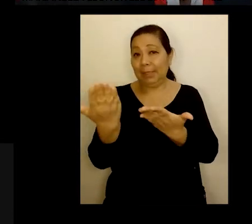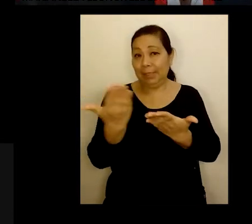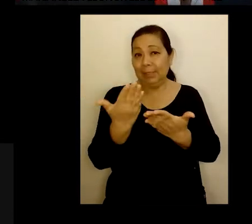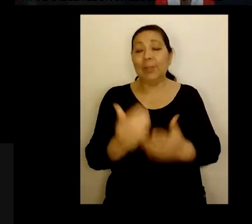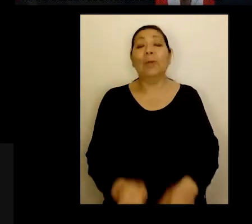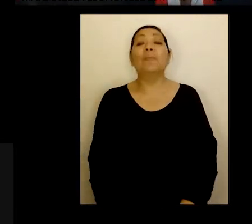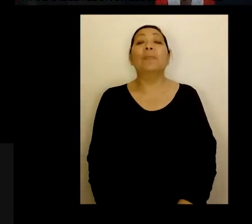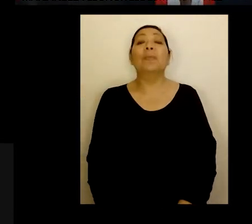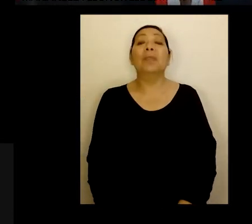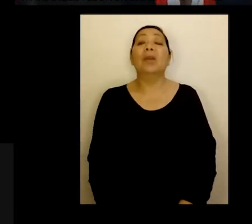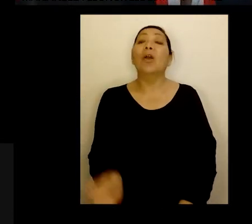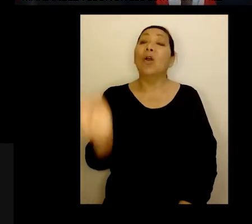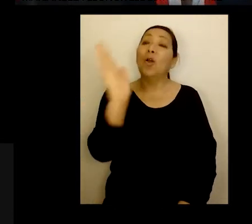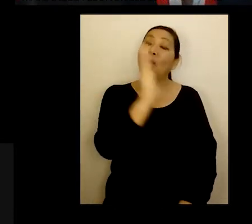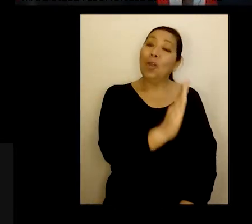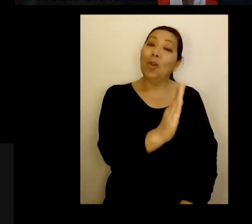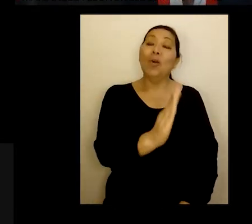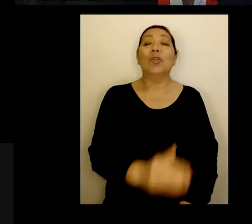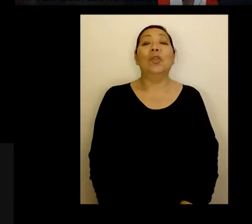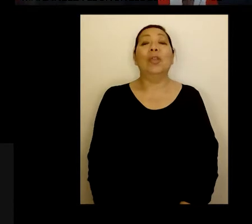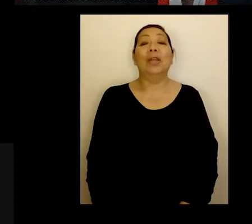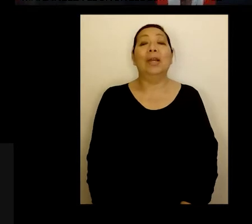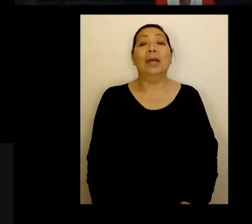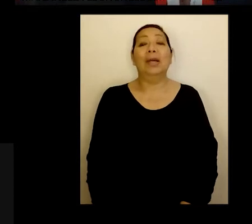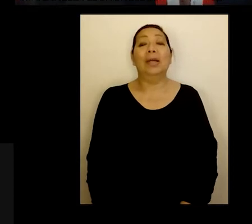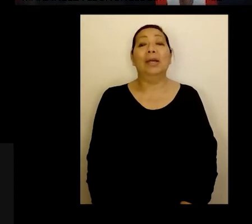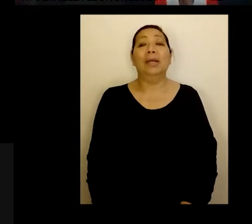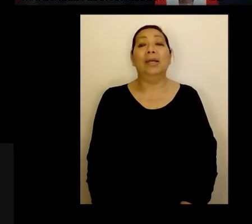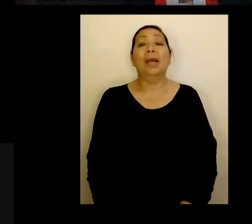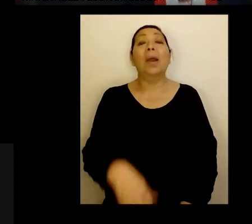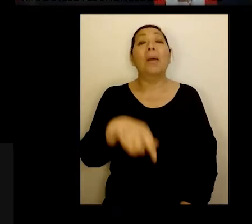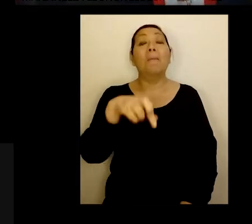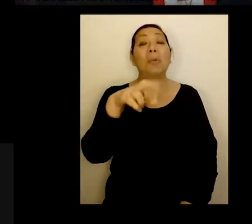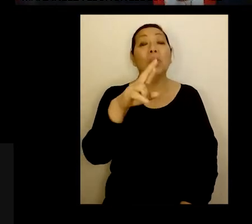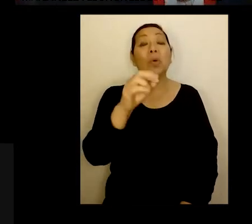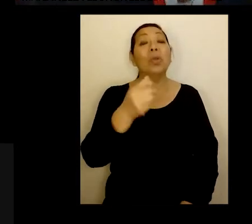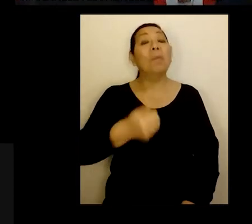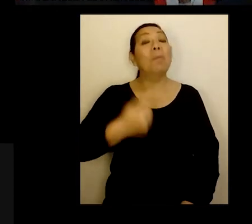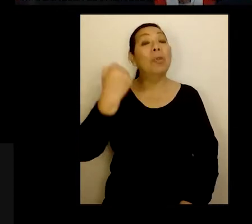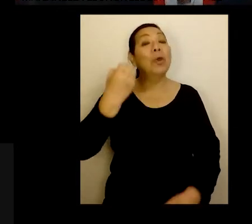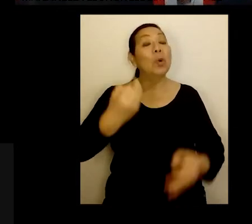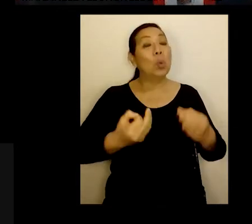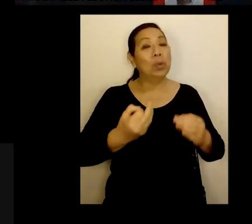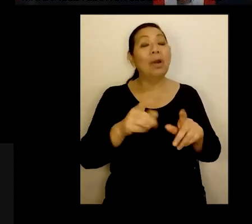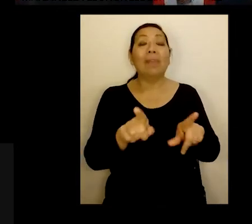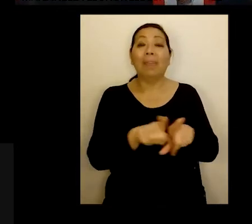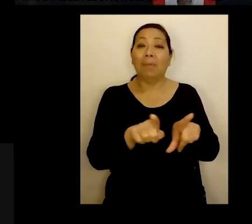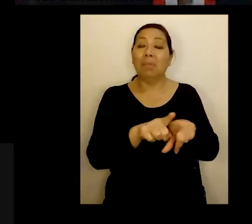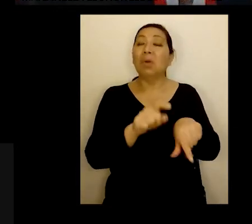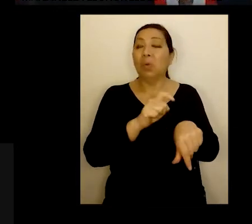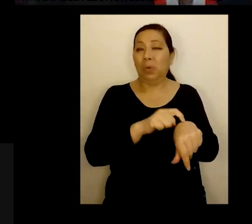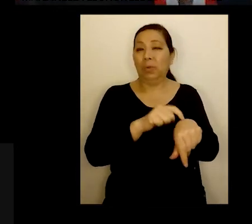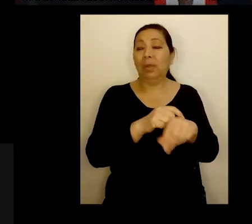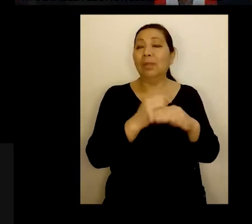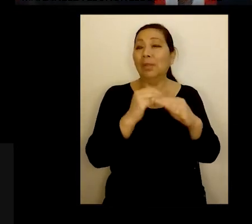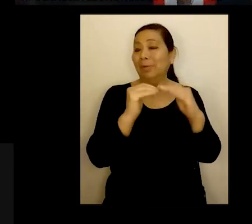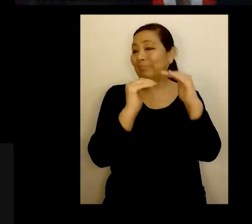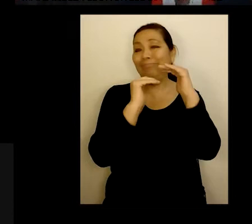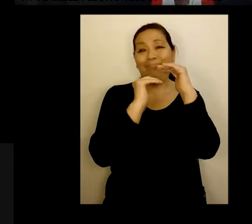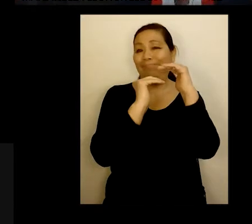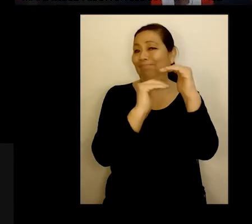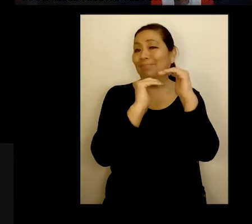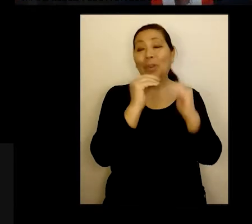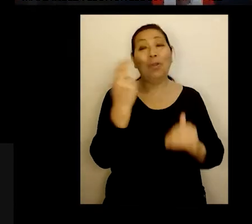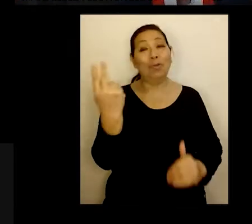codemandada. Bueno, y el abogado de la Procuraduría del Poder Judicial también tendrá un tiempo limitado